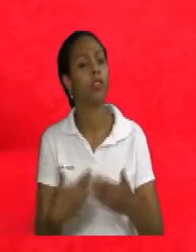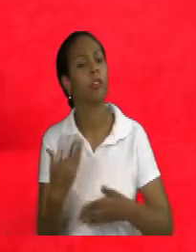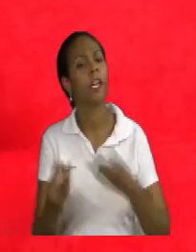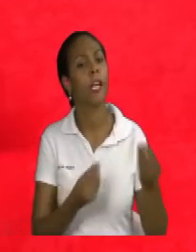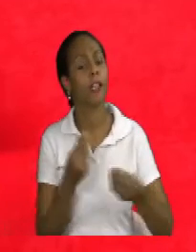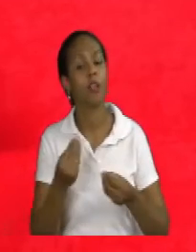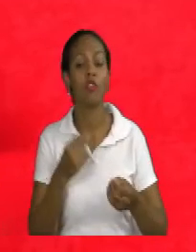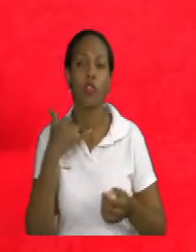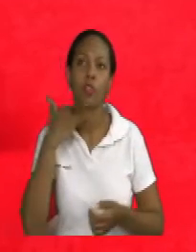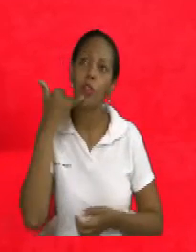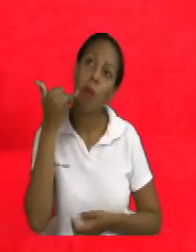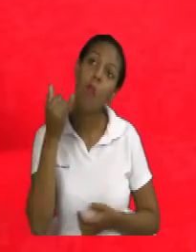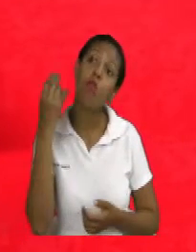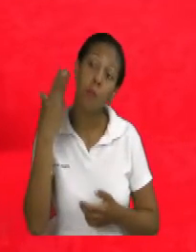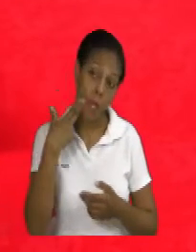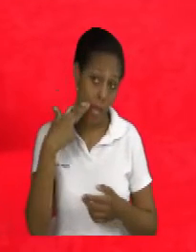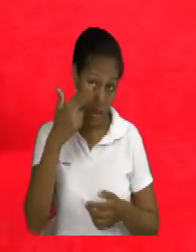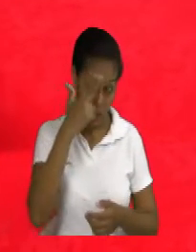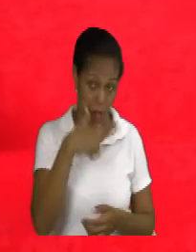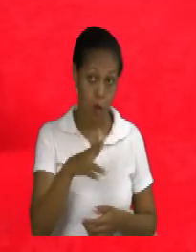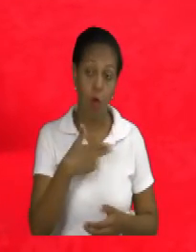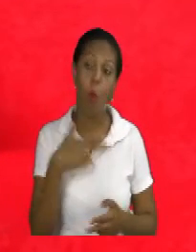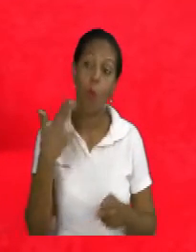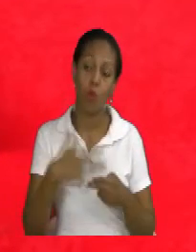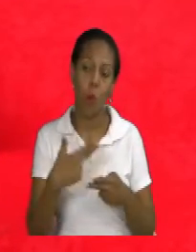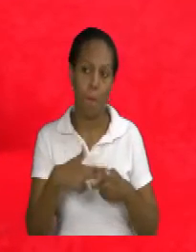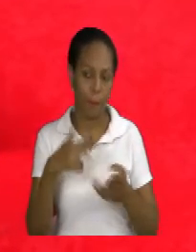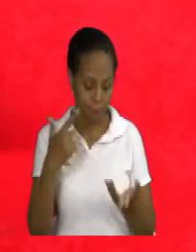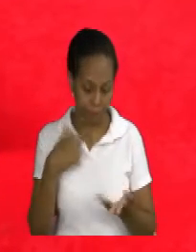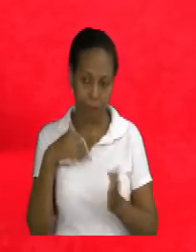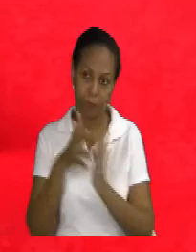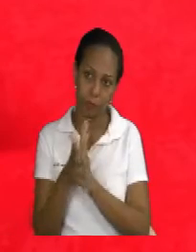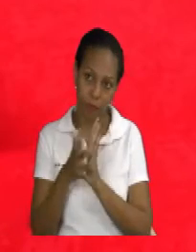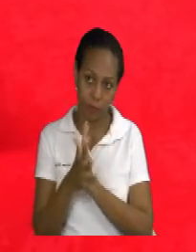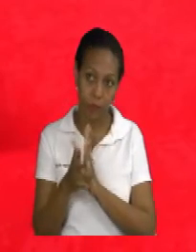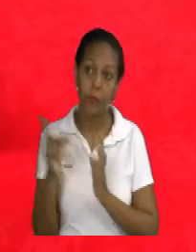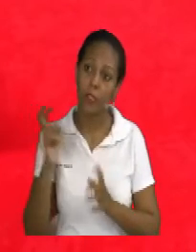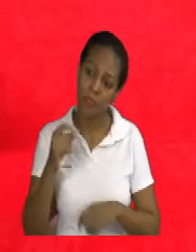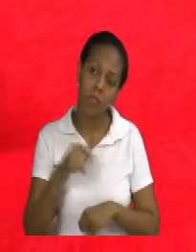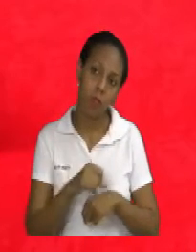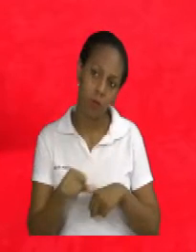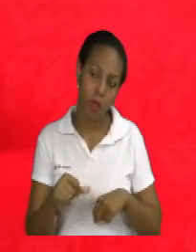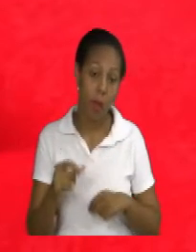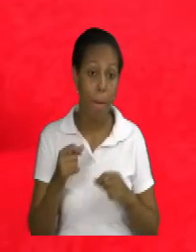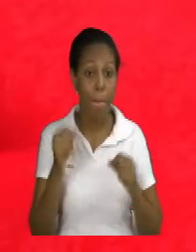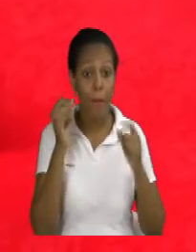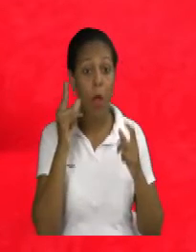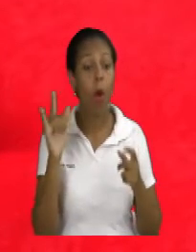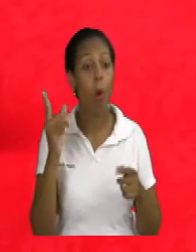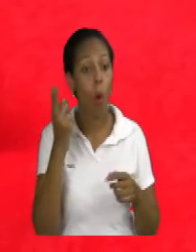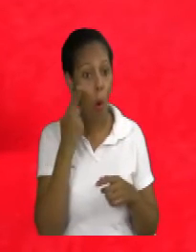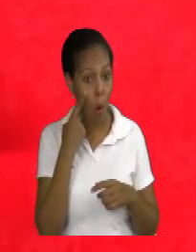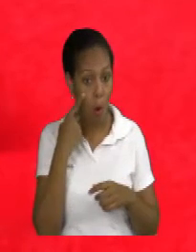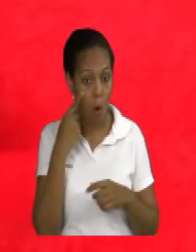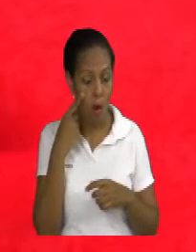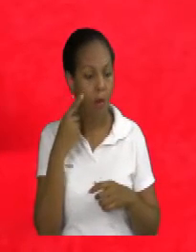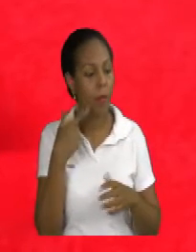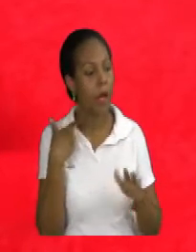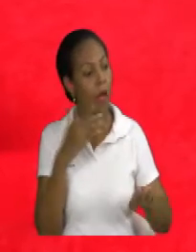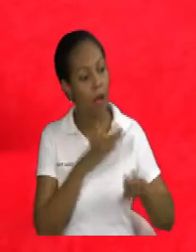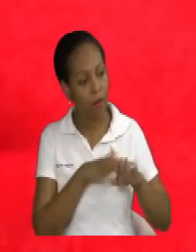el nombre del niño o la niña que requiere la cirugía y estar muy pendientes de hacer las llamadas para darles la